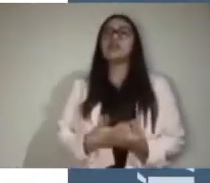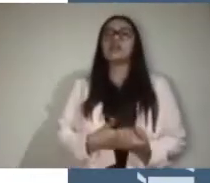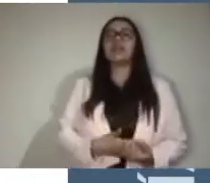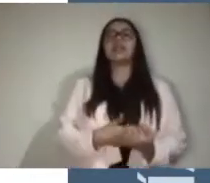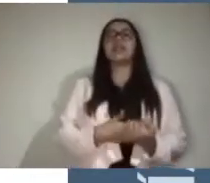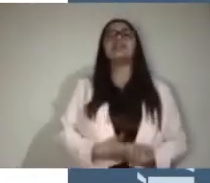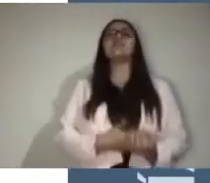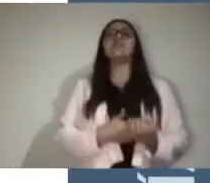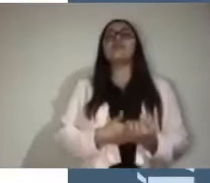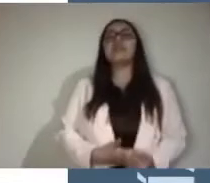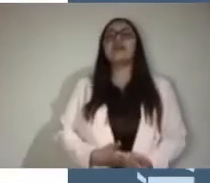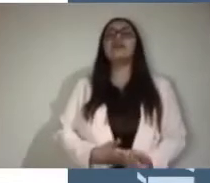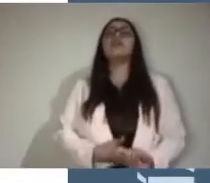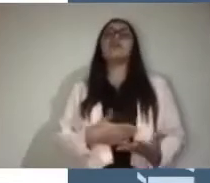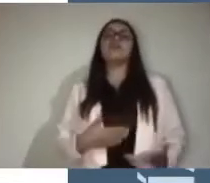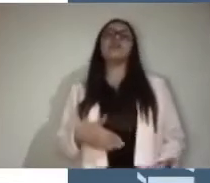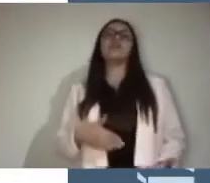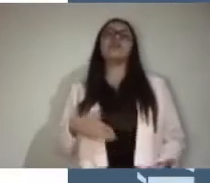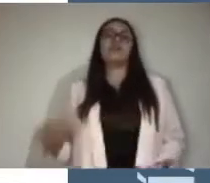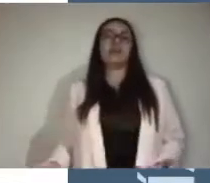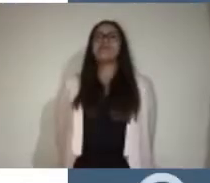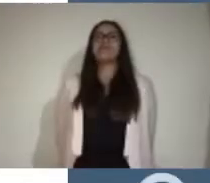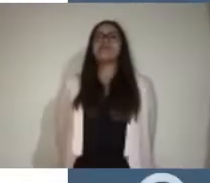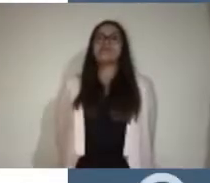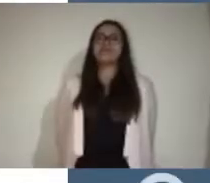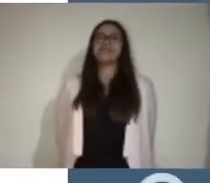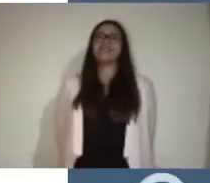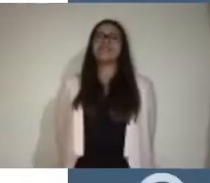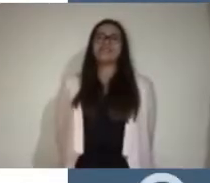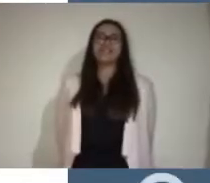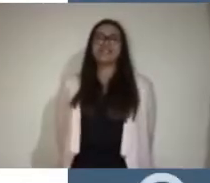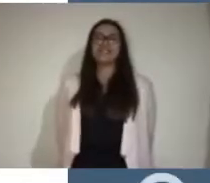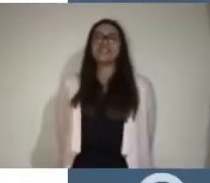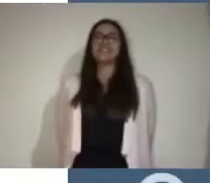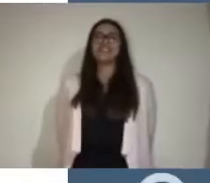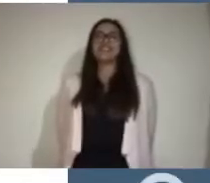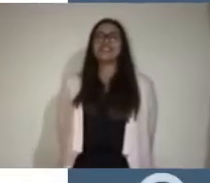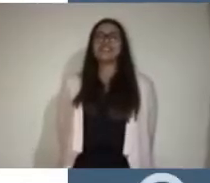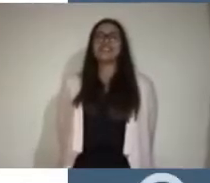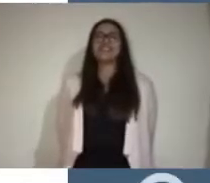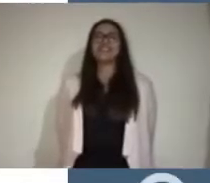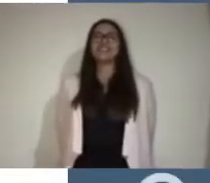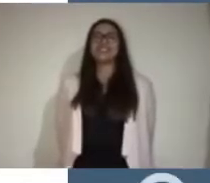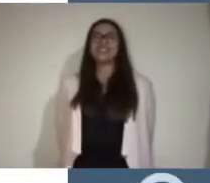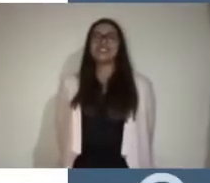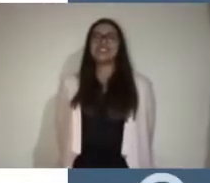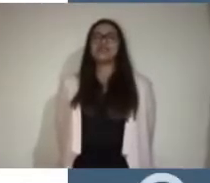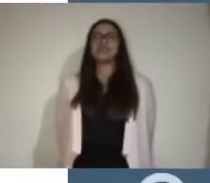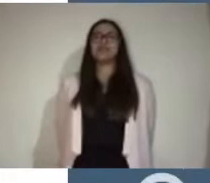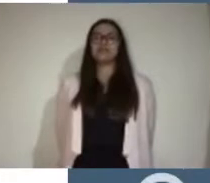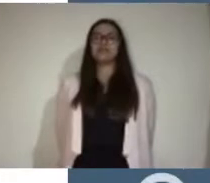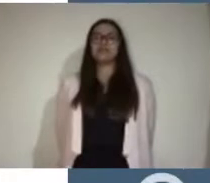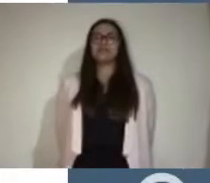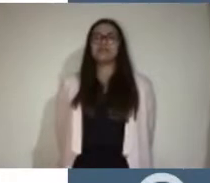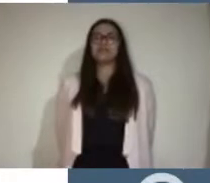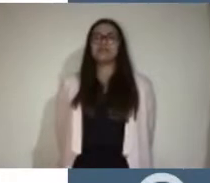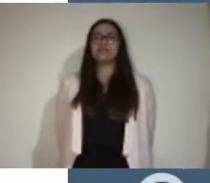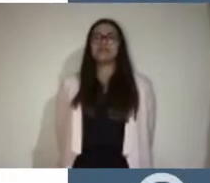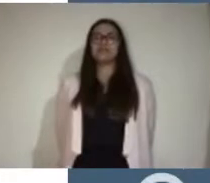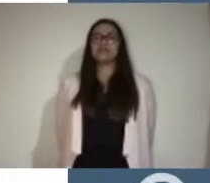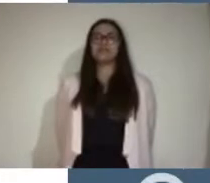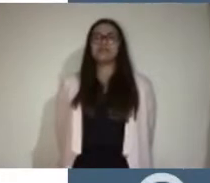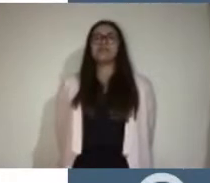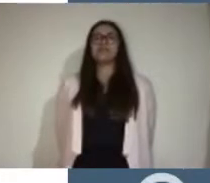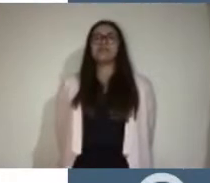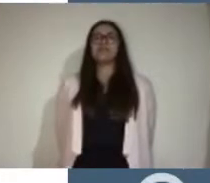y hacer un análisis univariado y otro multivariado. Pasando al análisis univariado, lo que hicimos fue que de todos los resultados cogimos aquellos que tuvieran